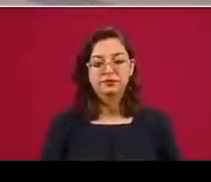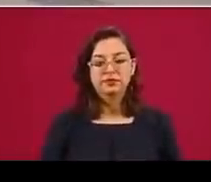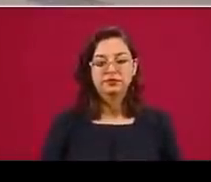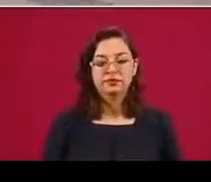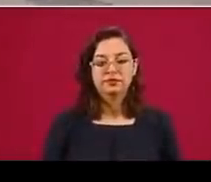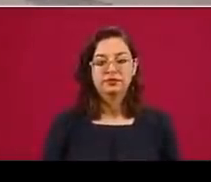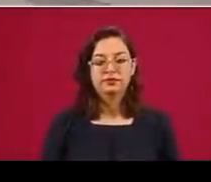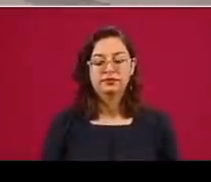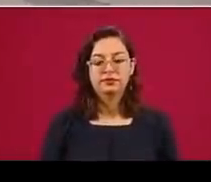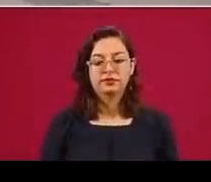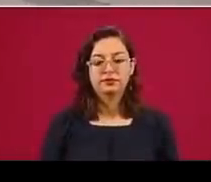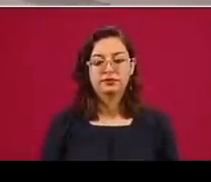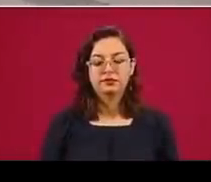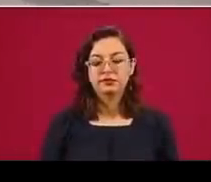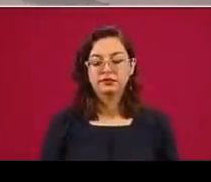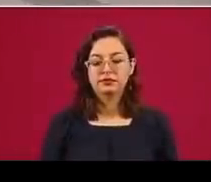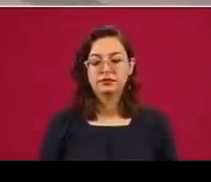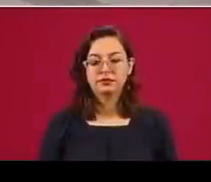Eso es ayer.